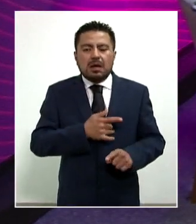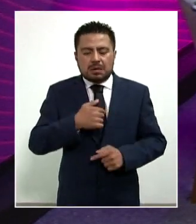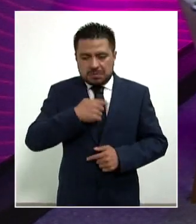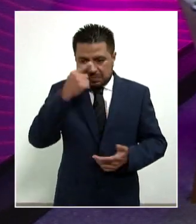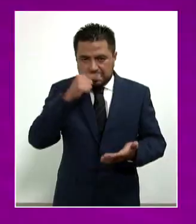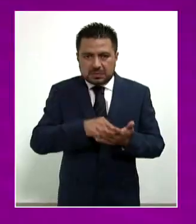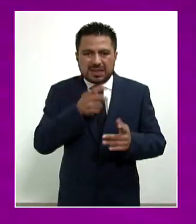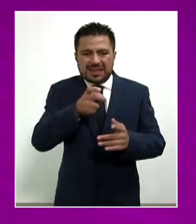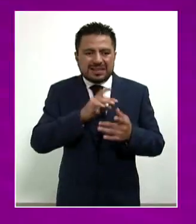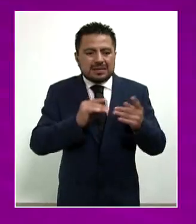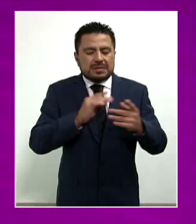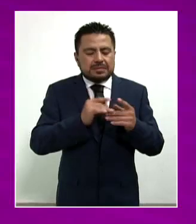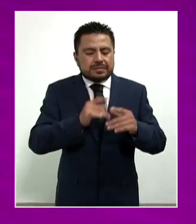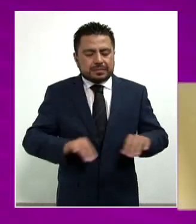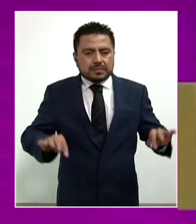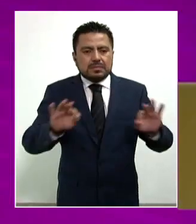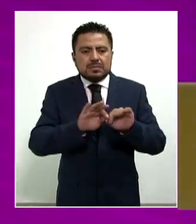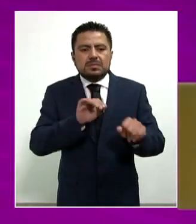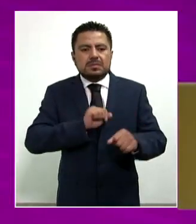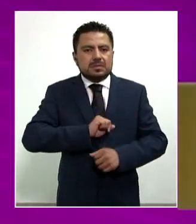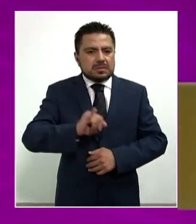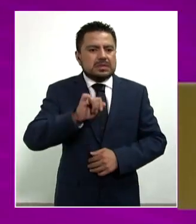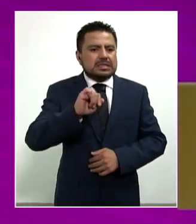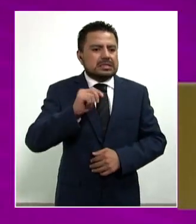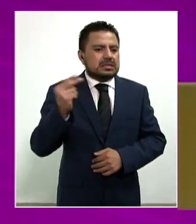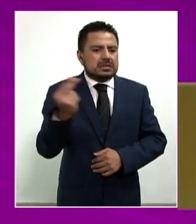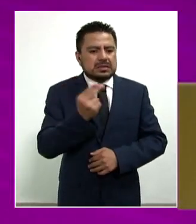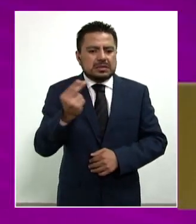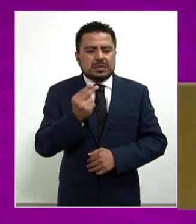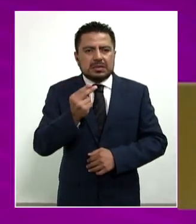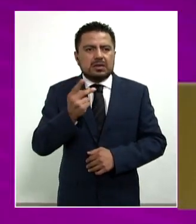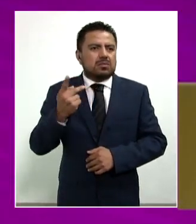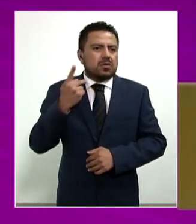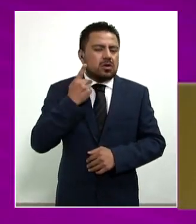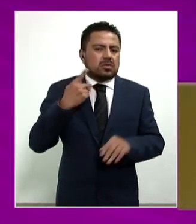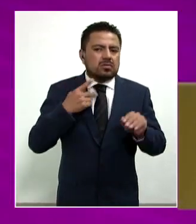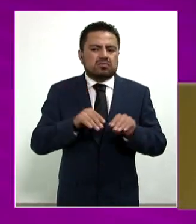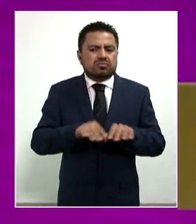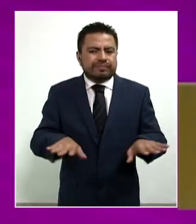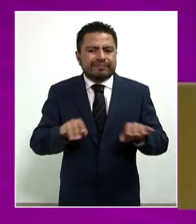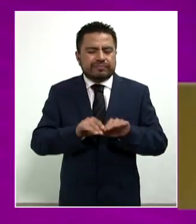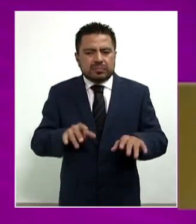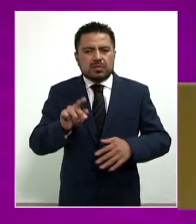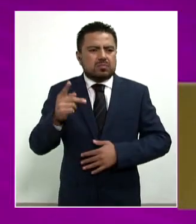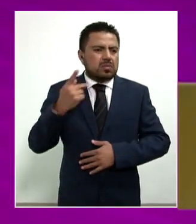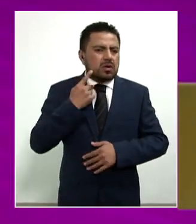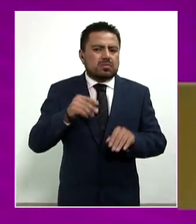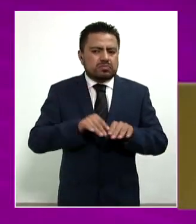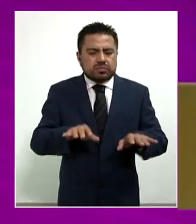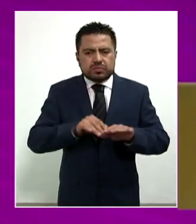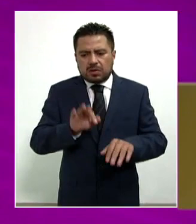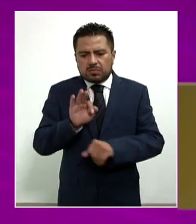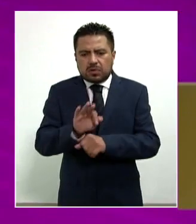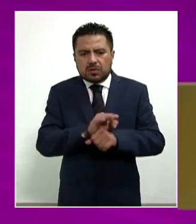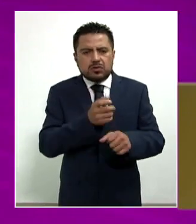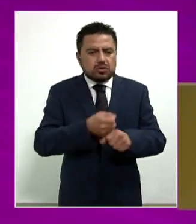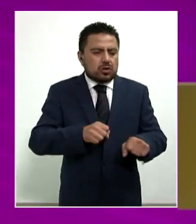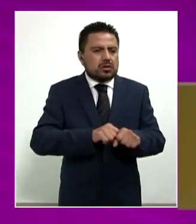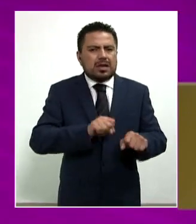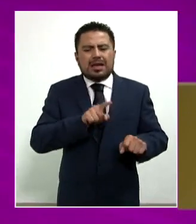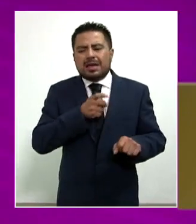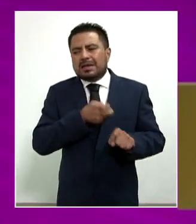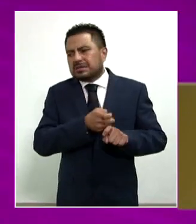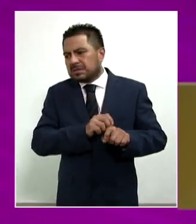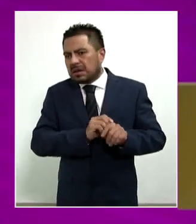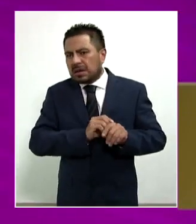que mencionas es clave. O sea, sí necesitamos políticas redistributivas tributarias y políticas redistributivas de protección social, eso está